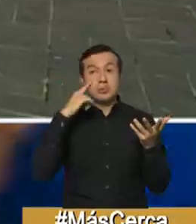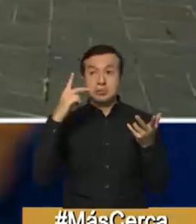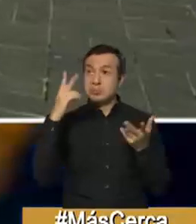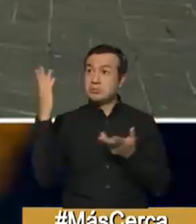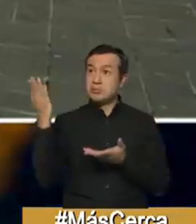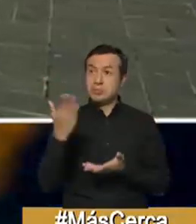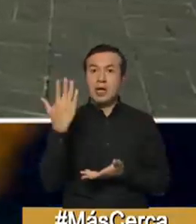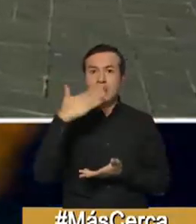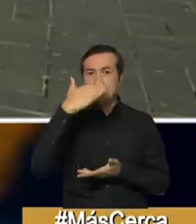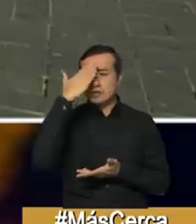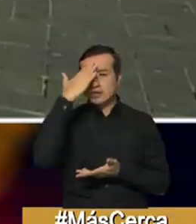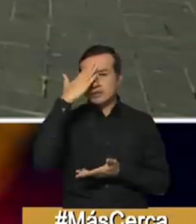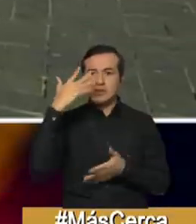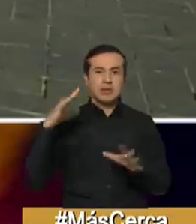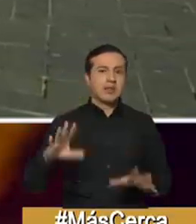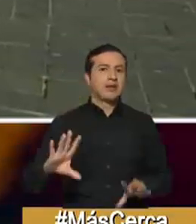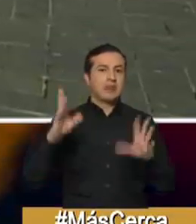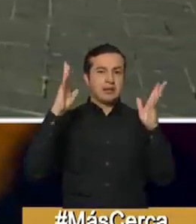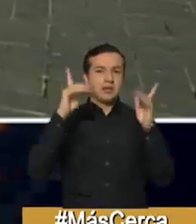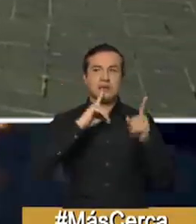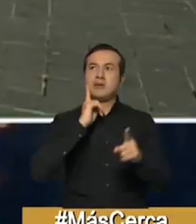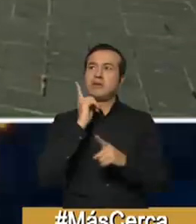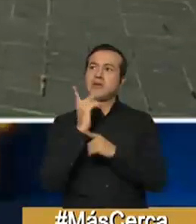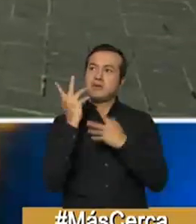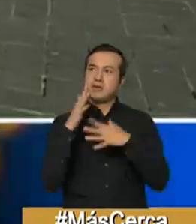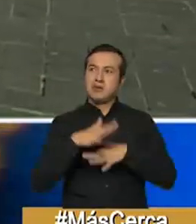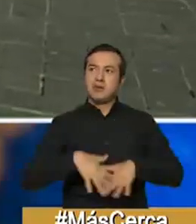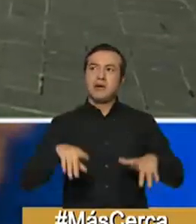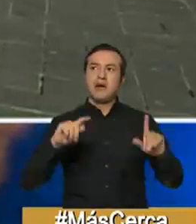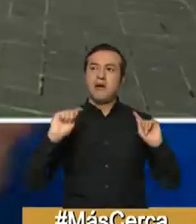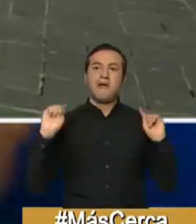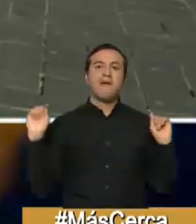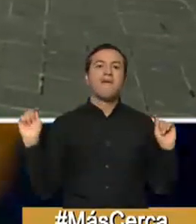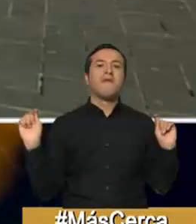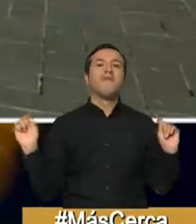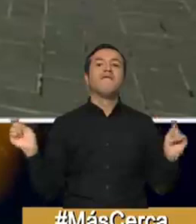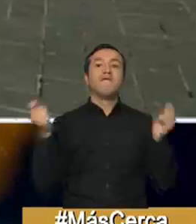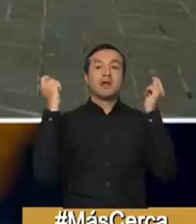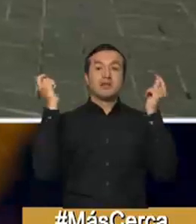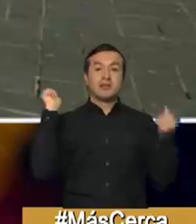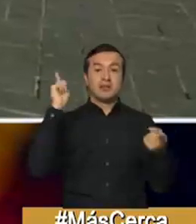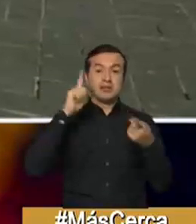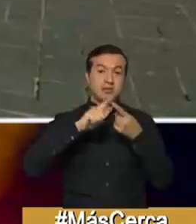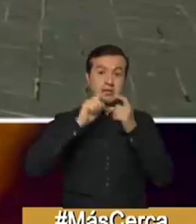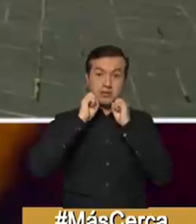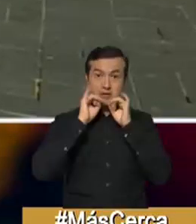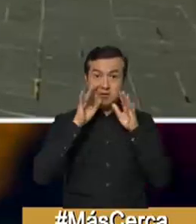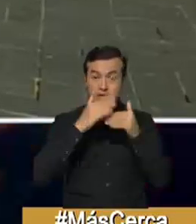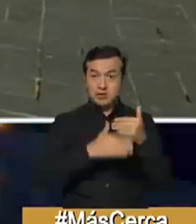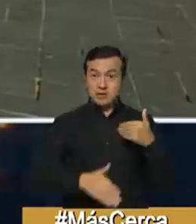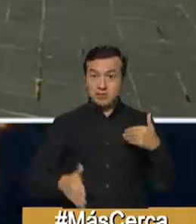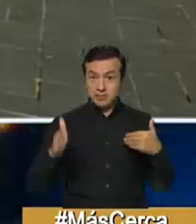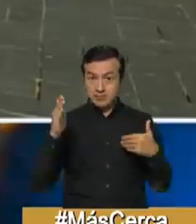César, sabemos que estás ya celebrando y que esta fiesta se extiende hasta septiembre.